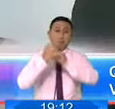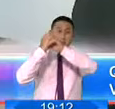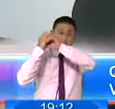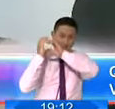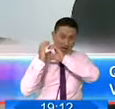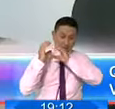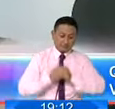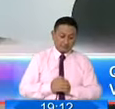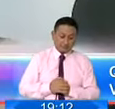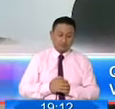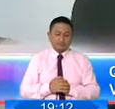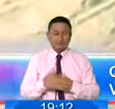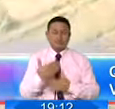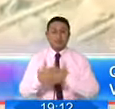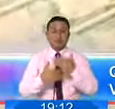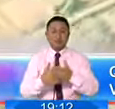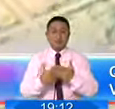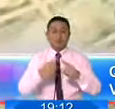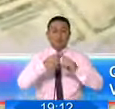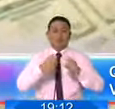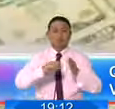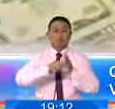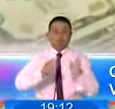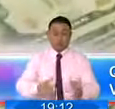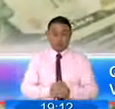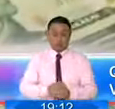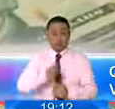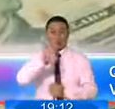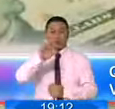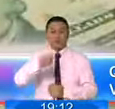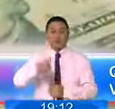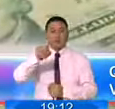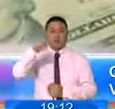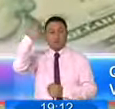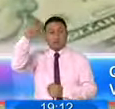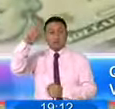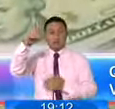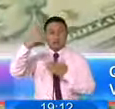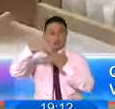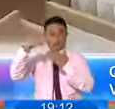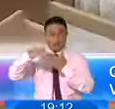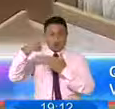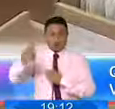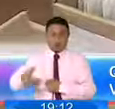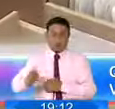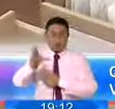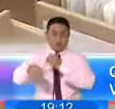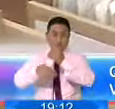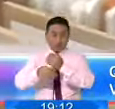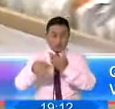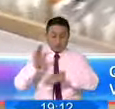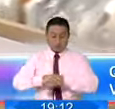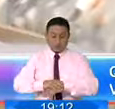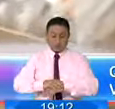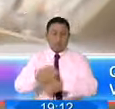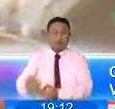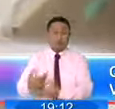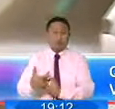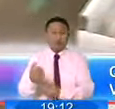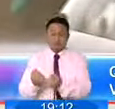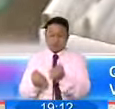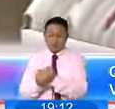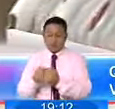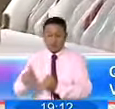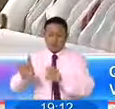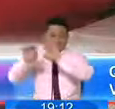Más tarde, el excontralor había solicitado 4.1 millones de dólares adicionales a cambio de emitir informes favorables a dicha